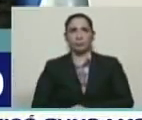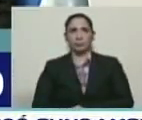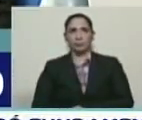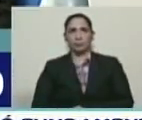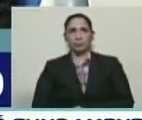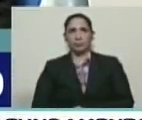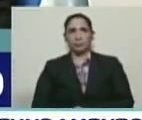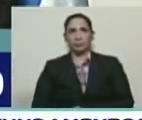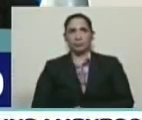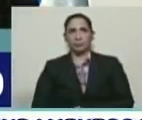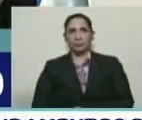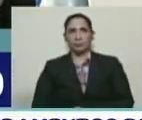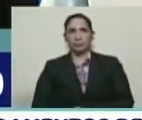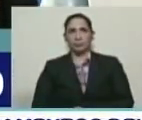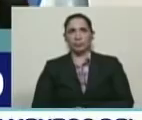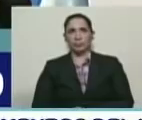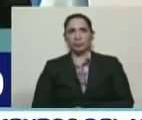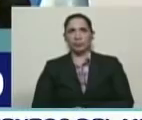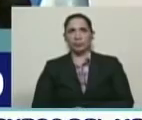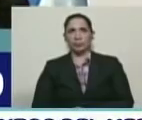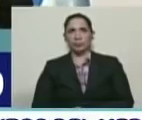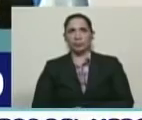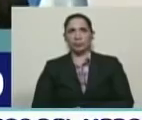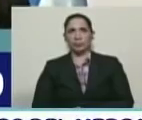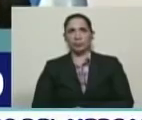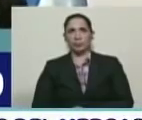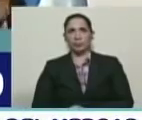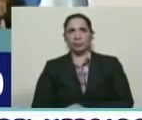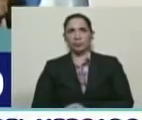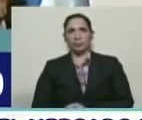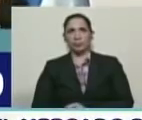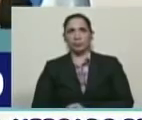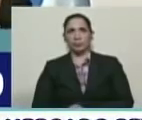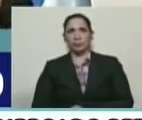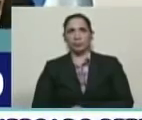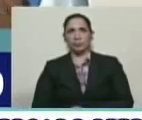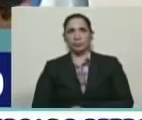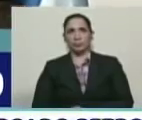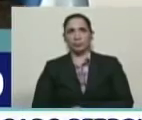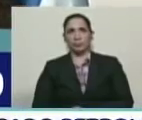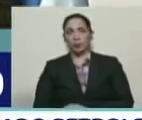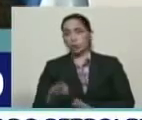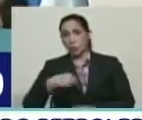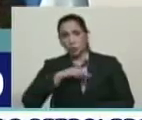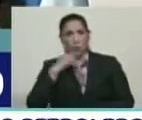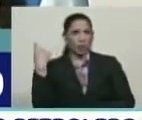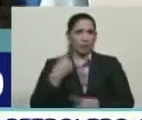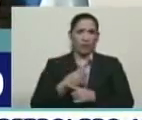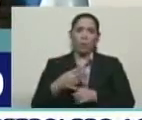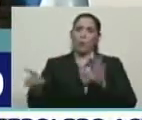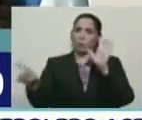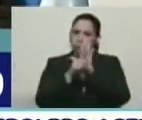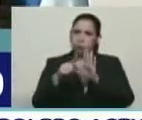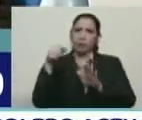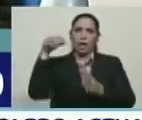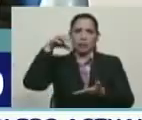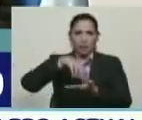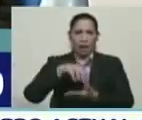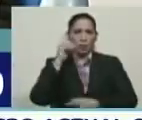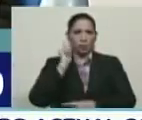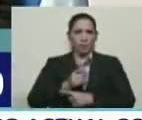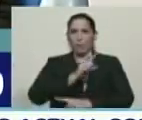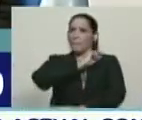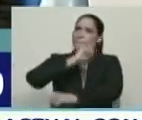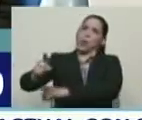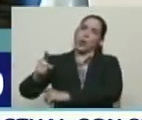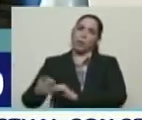tintas, sino ser implacables en tanto quien utilice una chapa del Estado, una patrulla policial, un arma, para